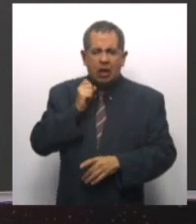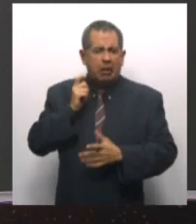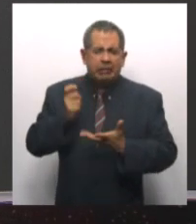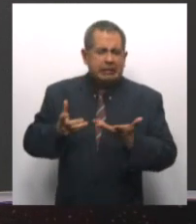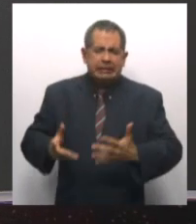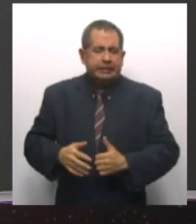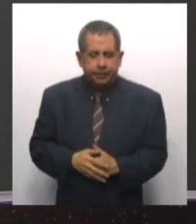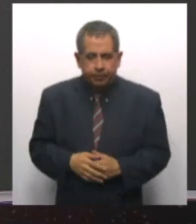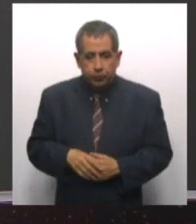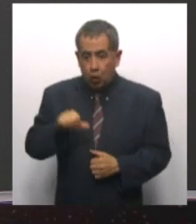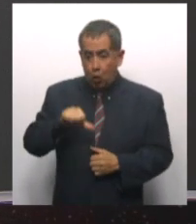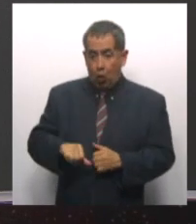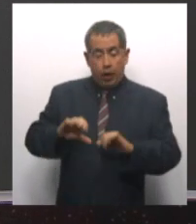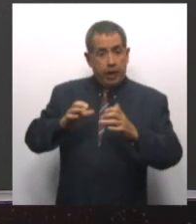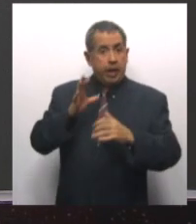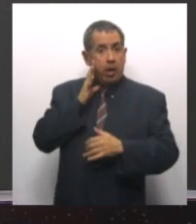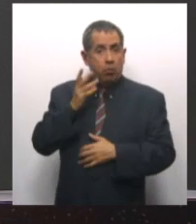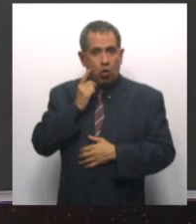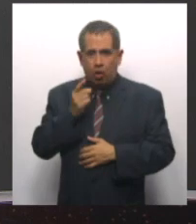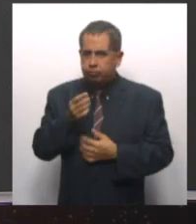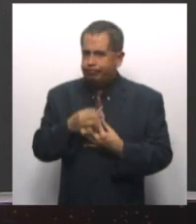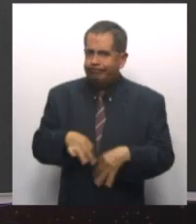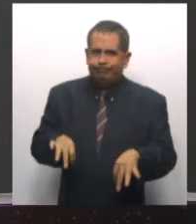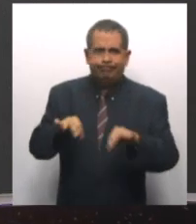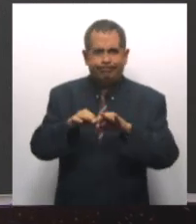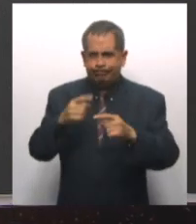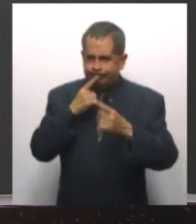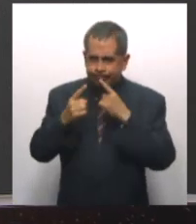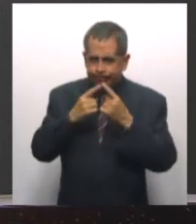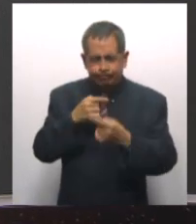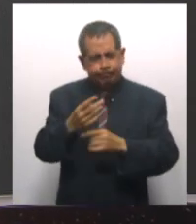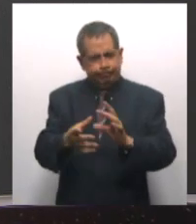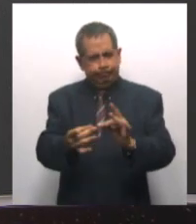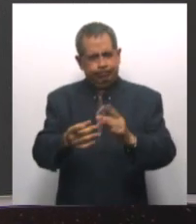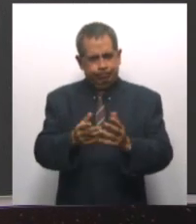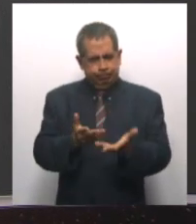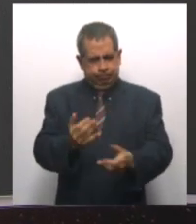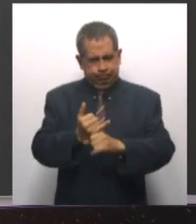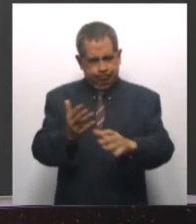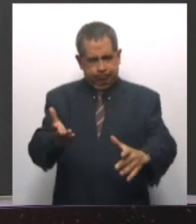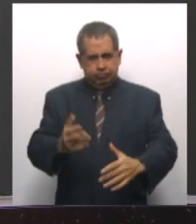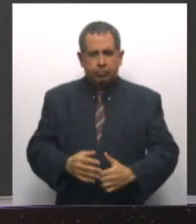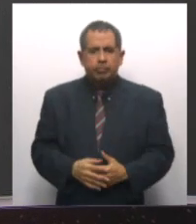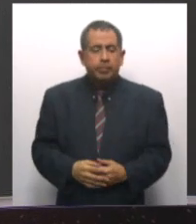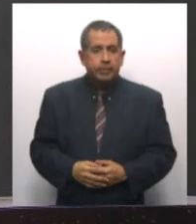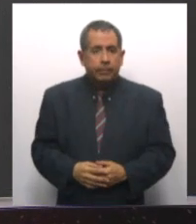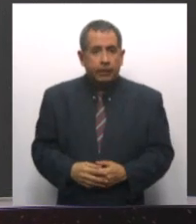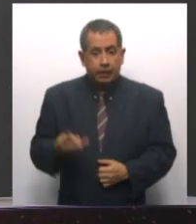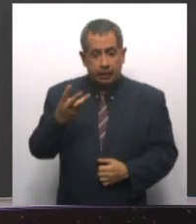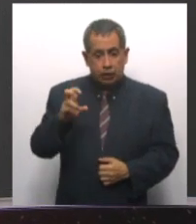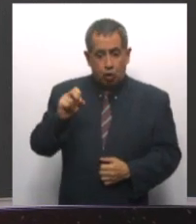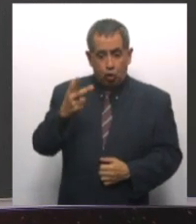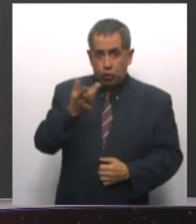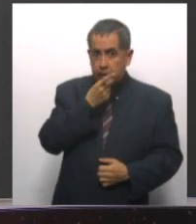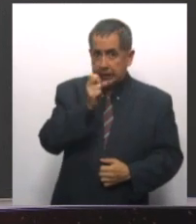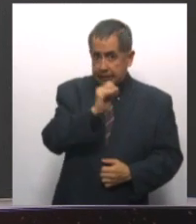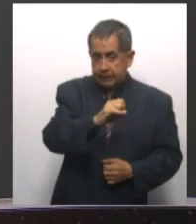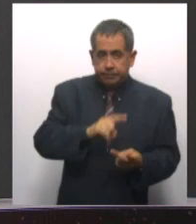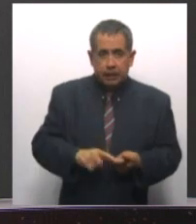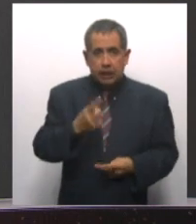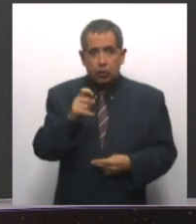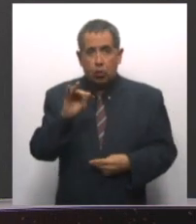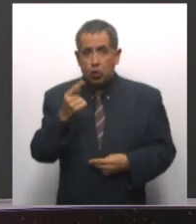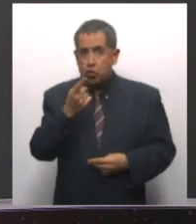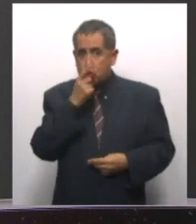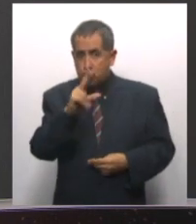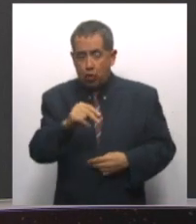hoy en el Salón de Sesiones de San Lázaro. Por supuesto, le tendremos todos los detalles. Vamos de inmediato con la información. Con 308 votos a favor, 141 en contra y